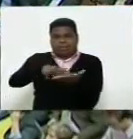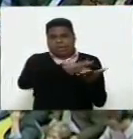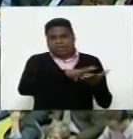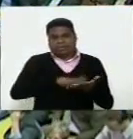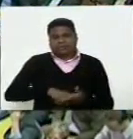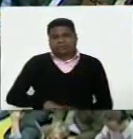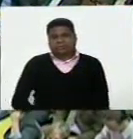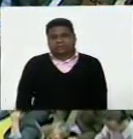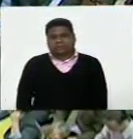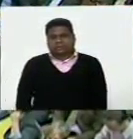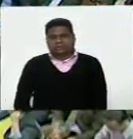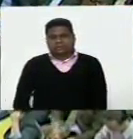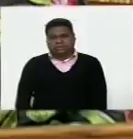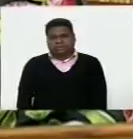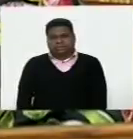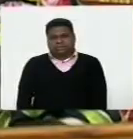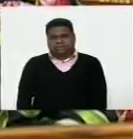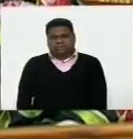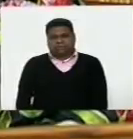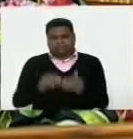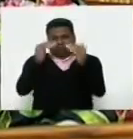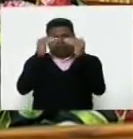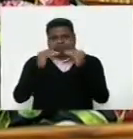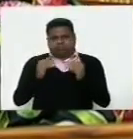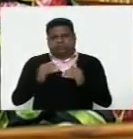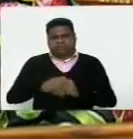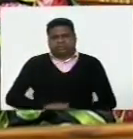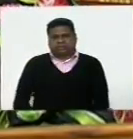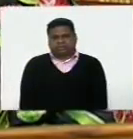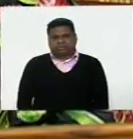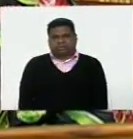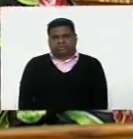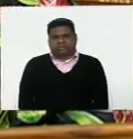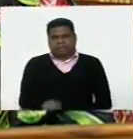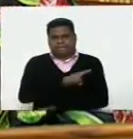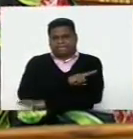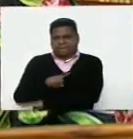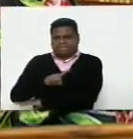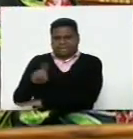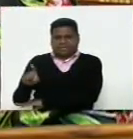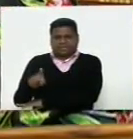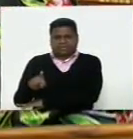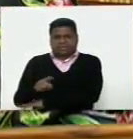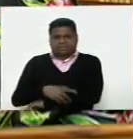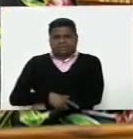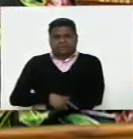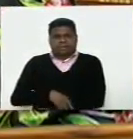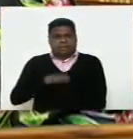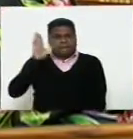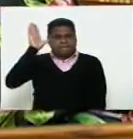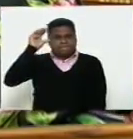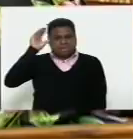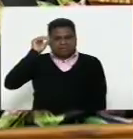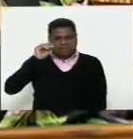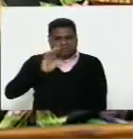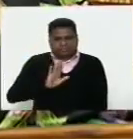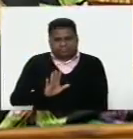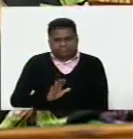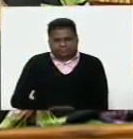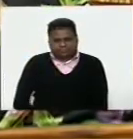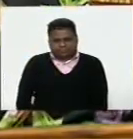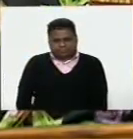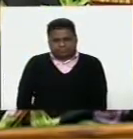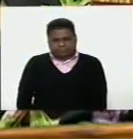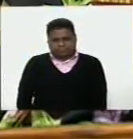Siguiente artículo. Sanciones sanitarias. Artículo 39.